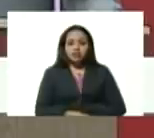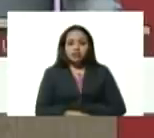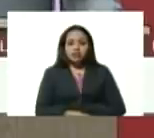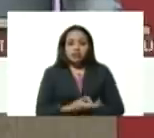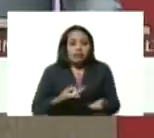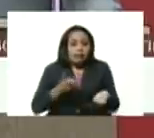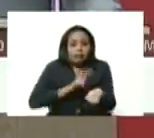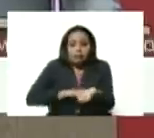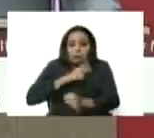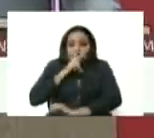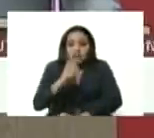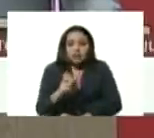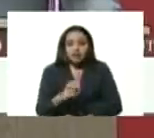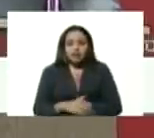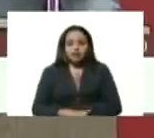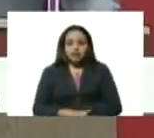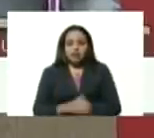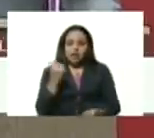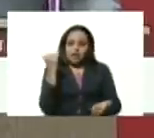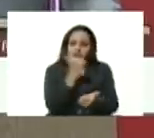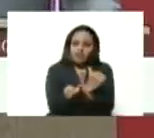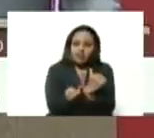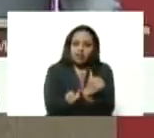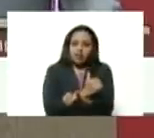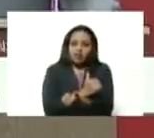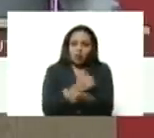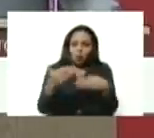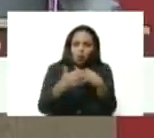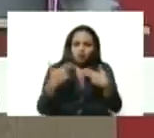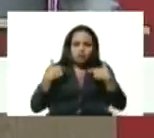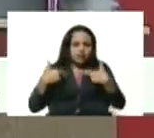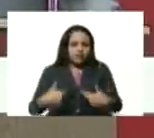gravísimo. Es un crimen de lesa humanidad